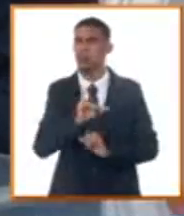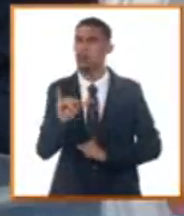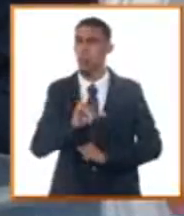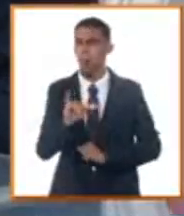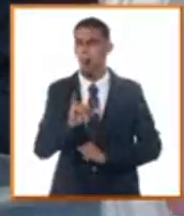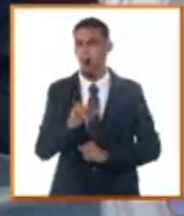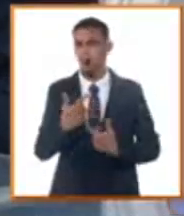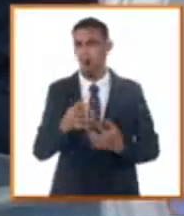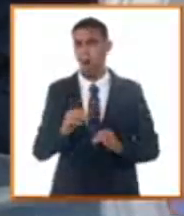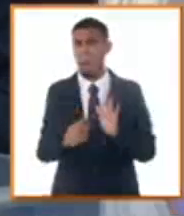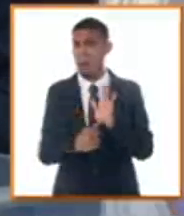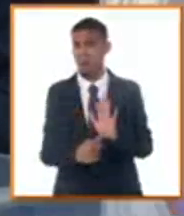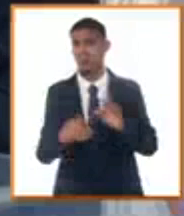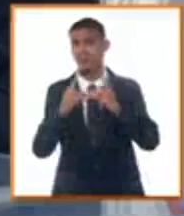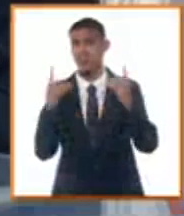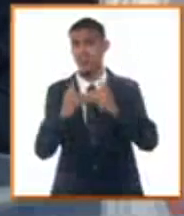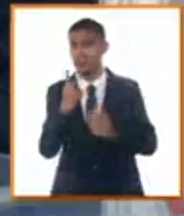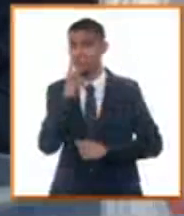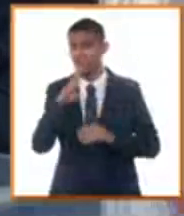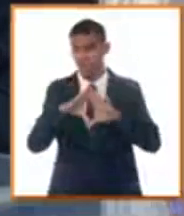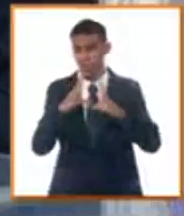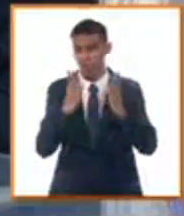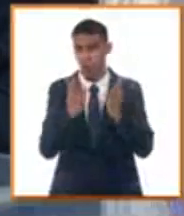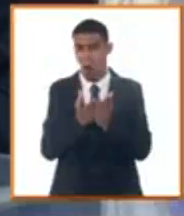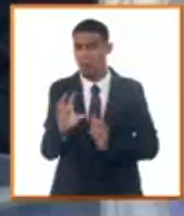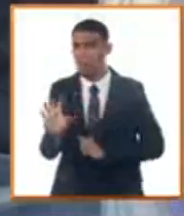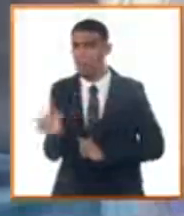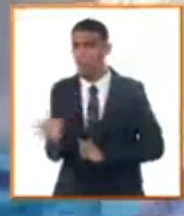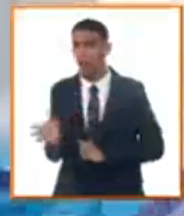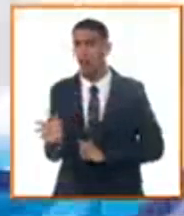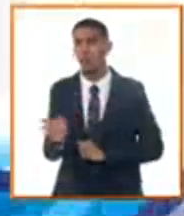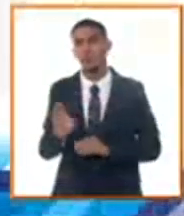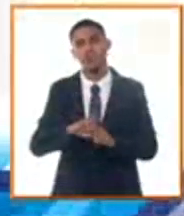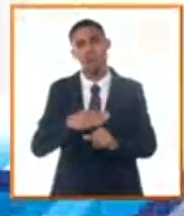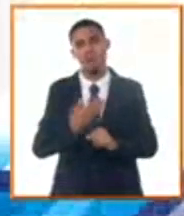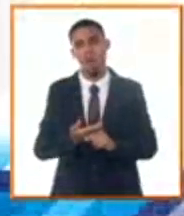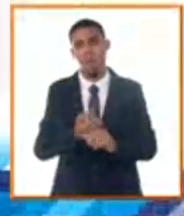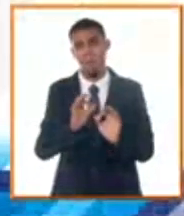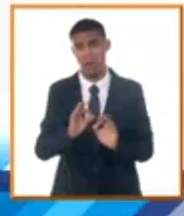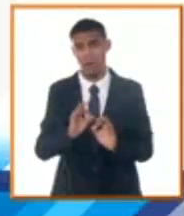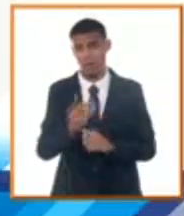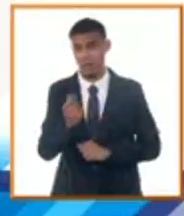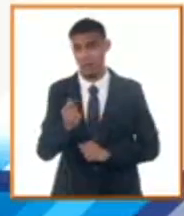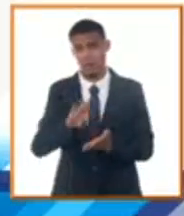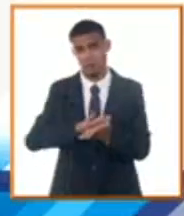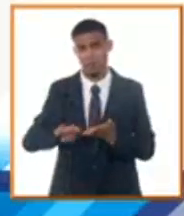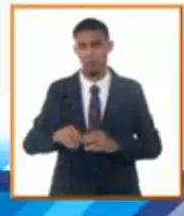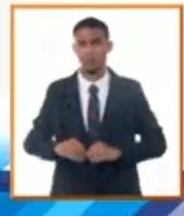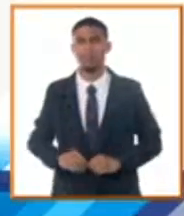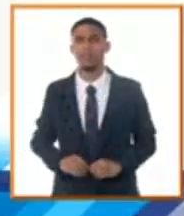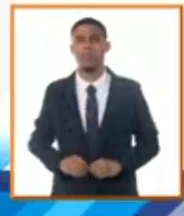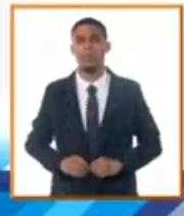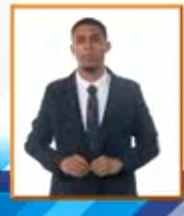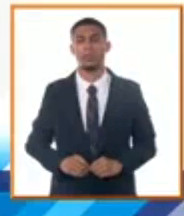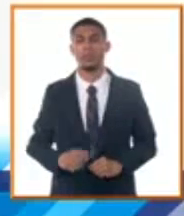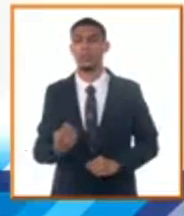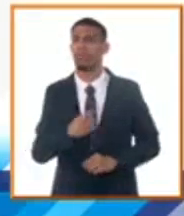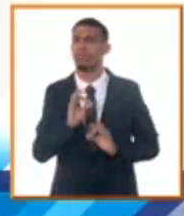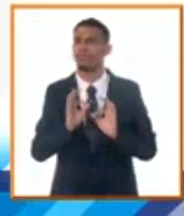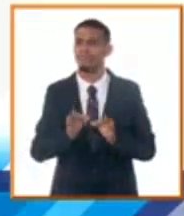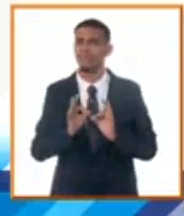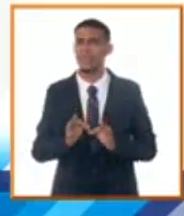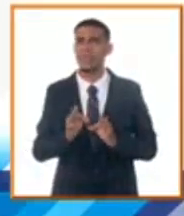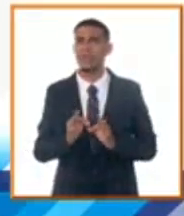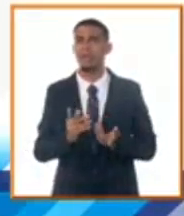se presenta a las oficinas de Cadeca y retira el dinero en efectivo en Cadeca. Siempre hemos tratado en TransferMóvil en